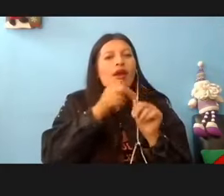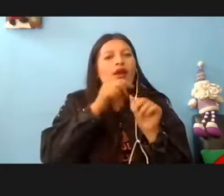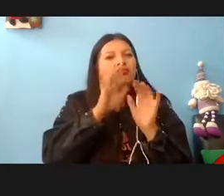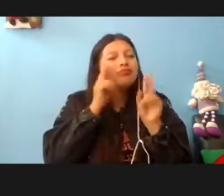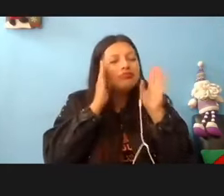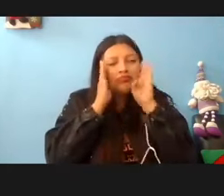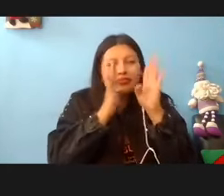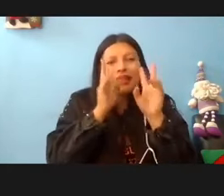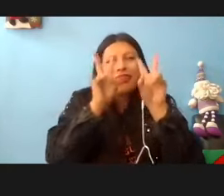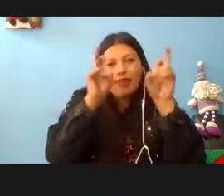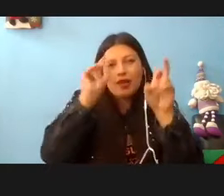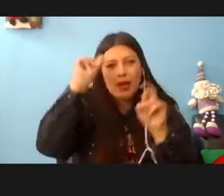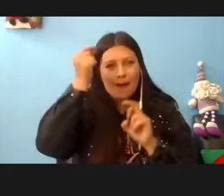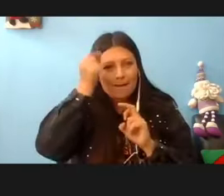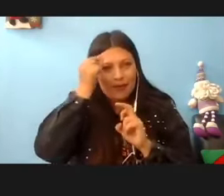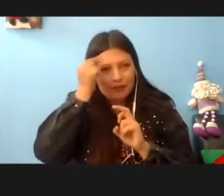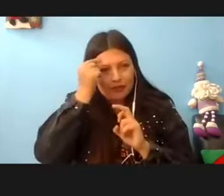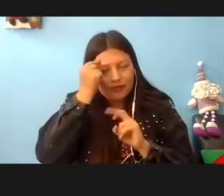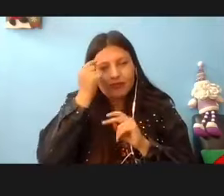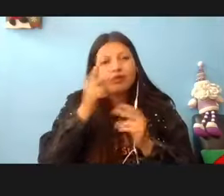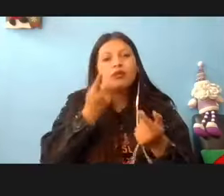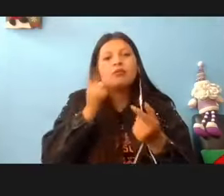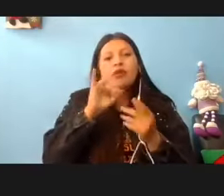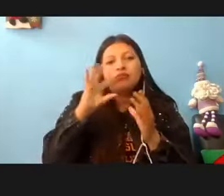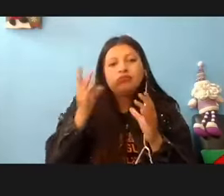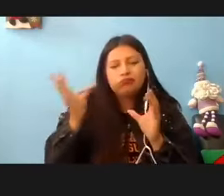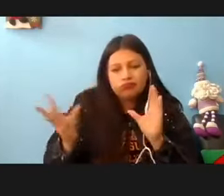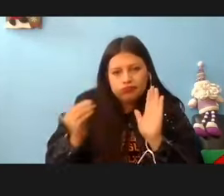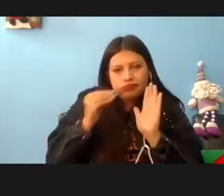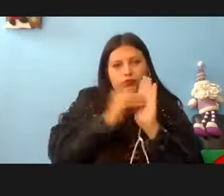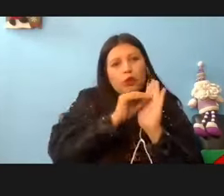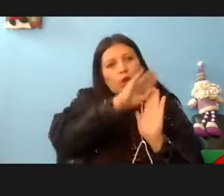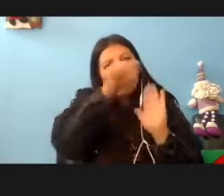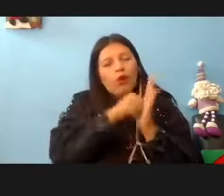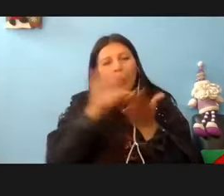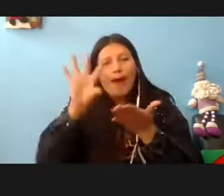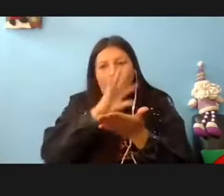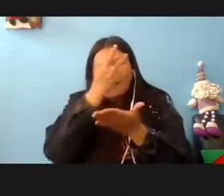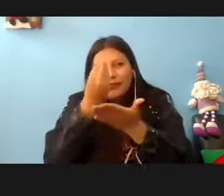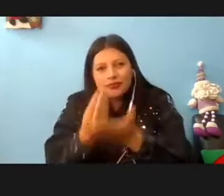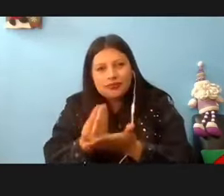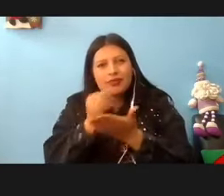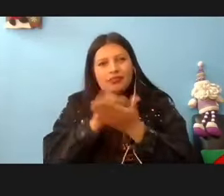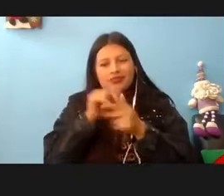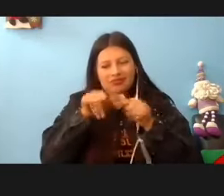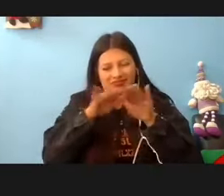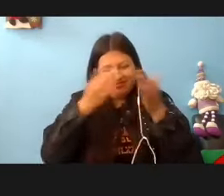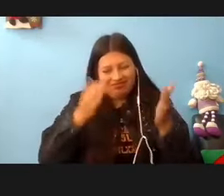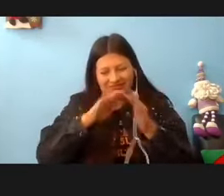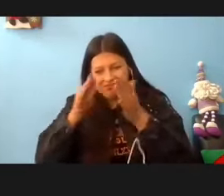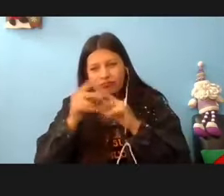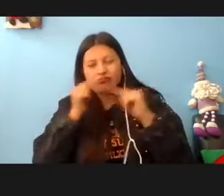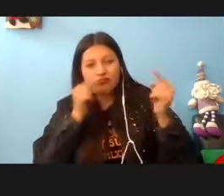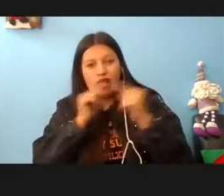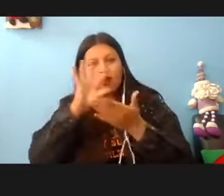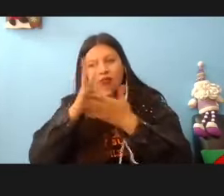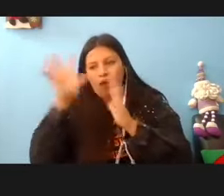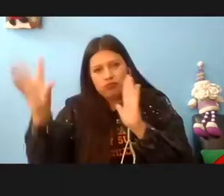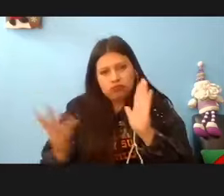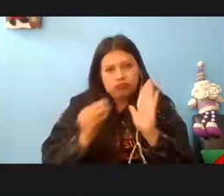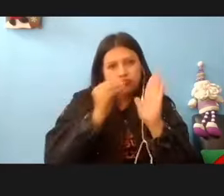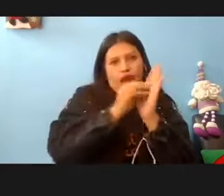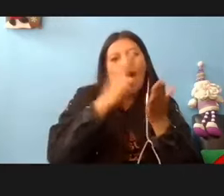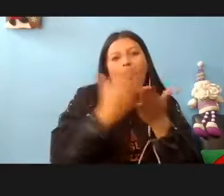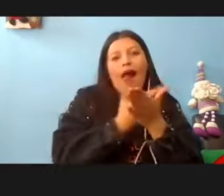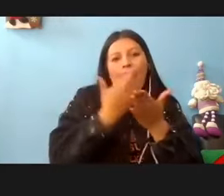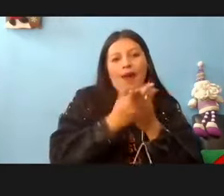memoria, en la que podemos incluir todos los resultados que vayan saliendo de este